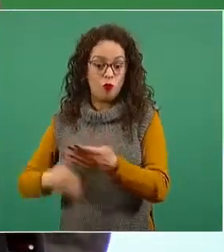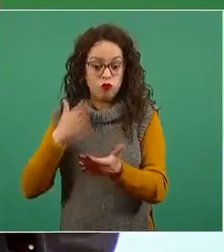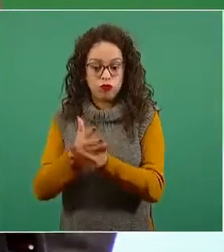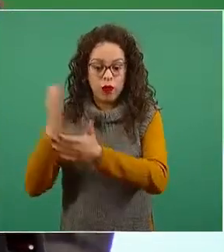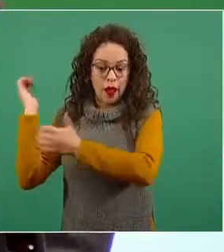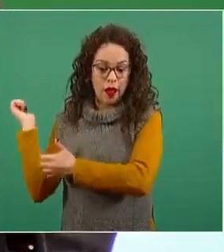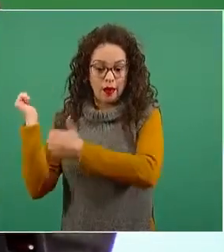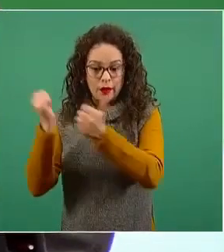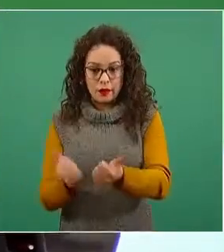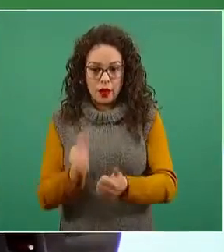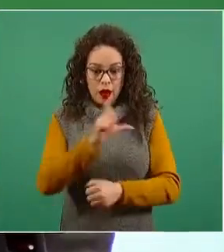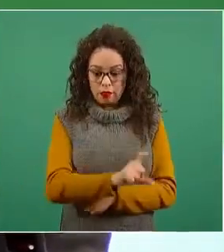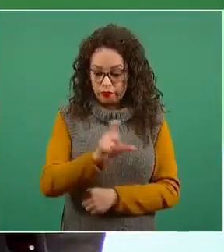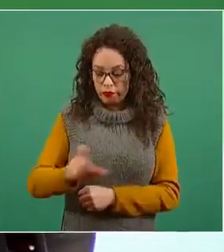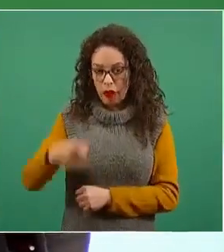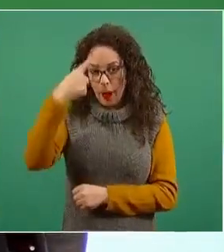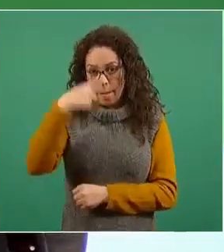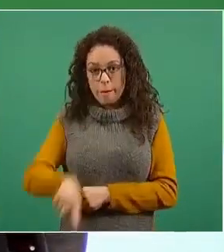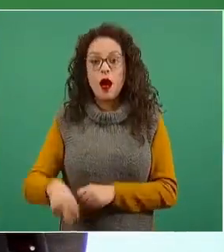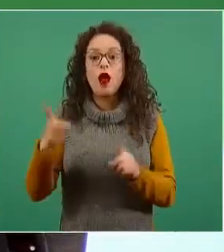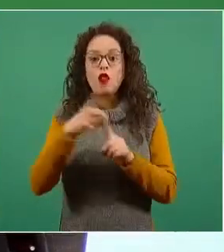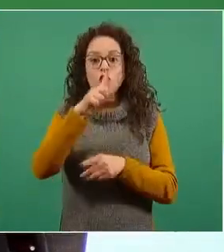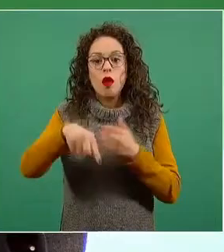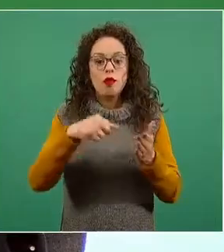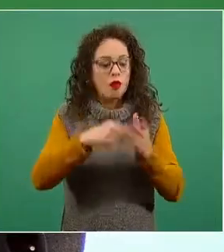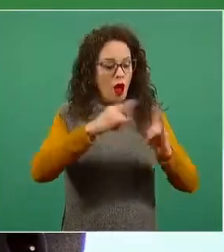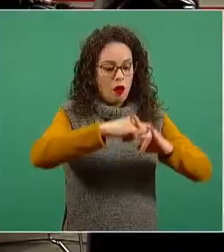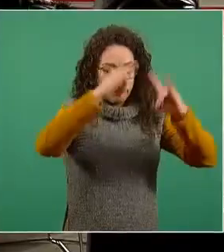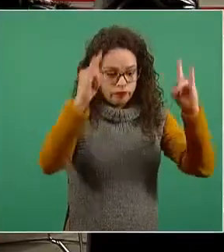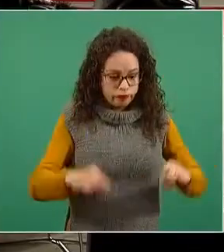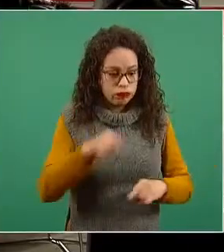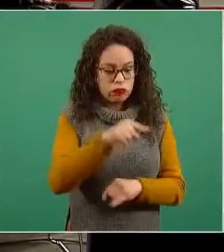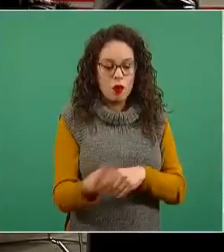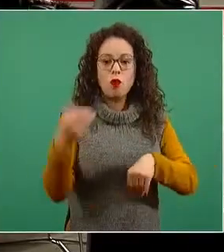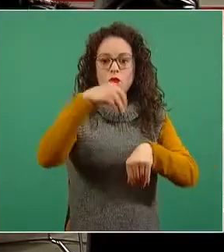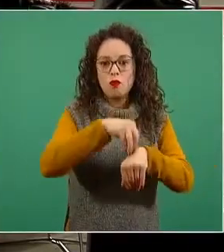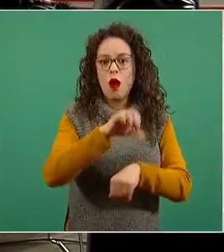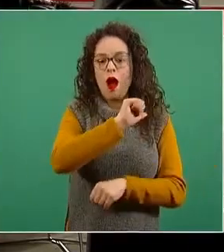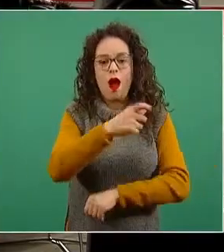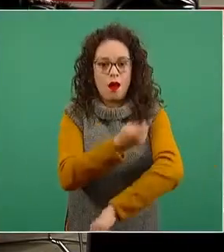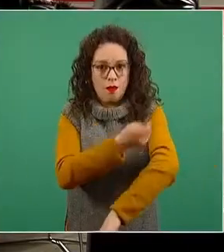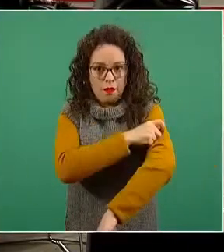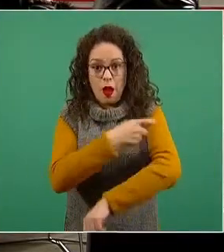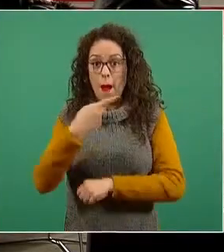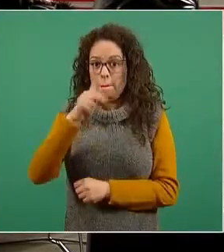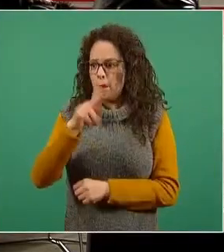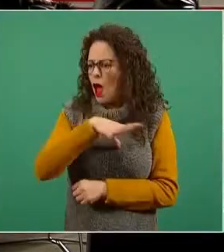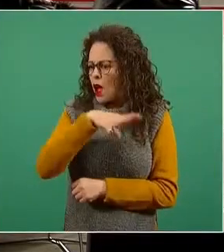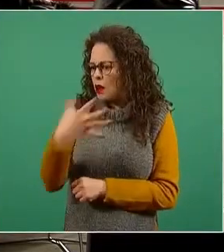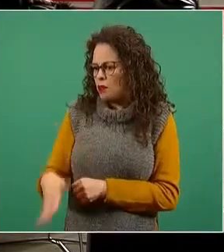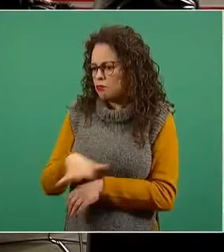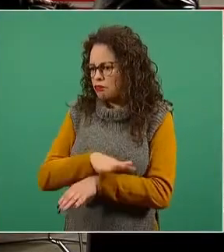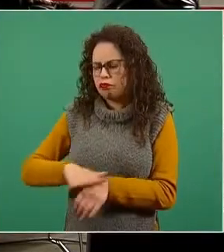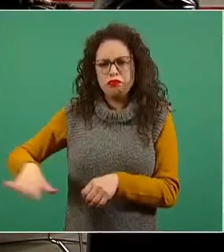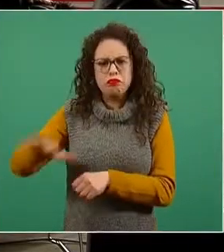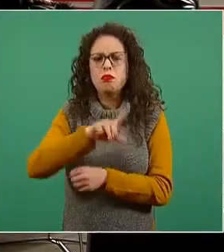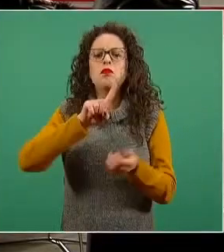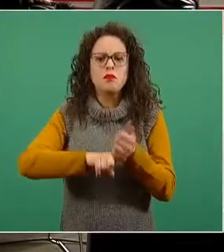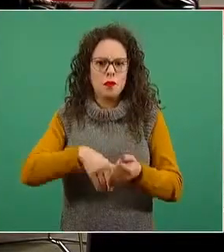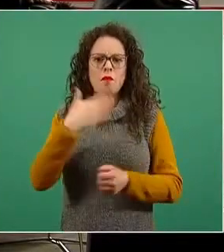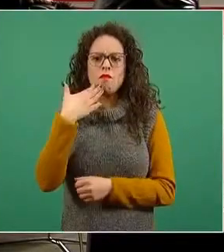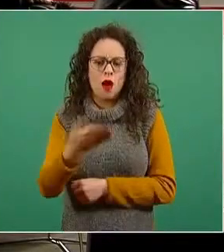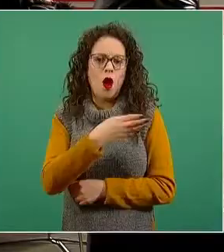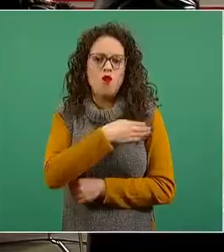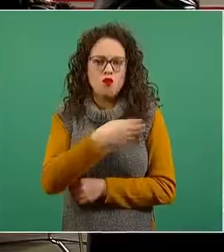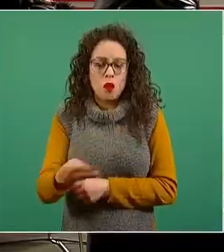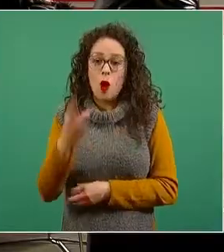producto y a organizar los puestos de vacunación. Pero hubo una coordinación en general muy buena y agradezco a nombre